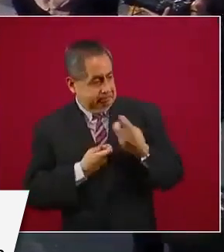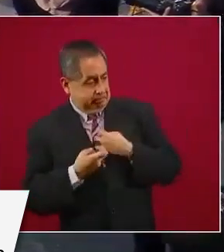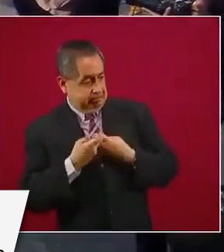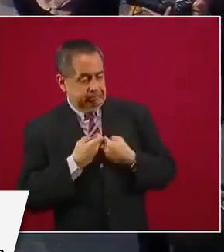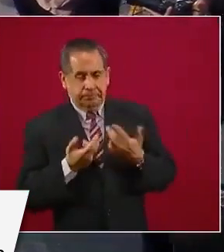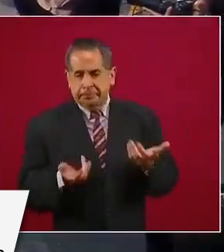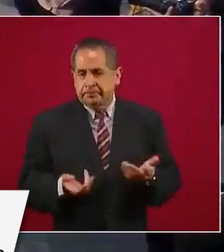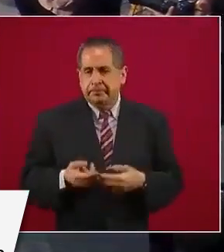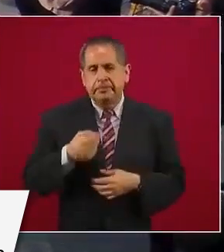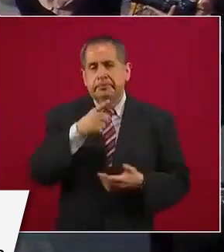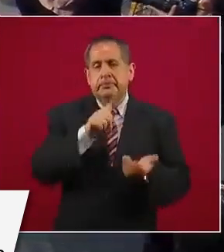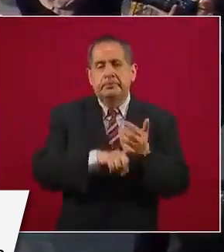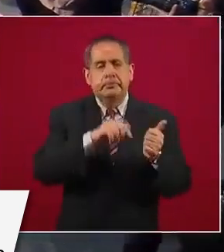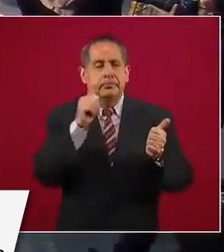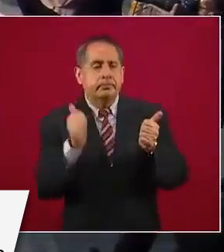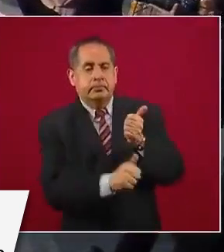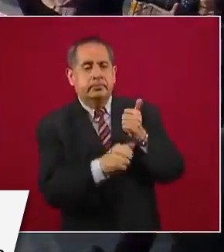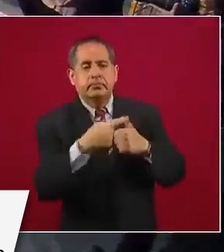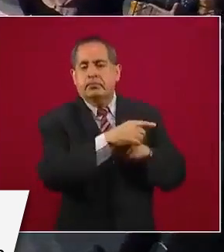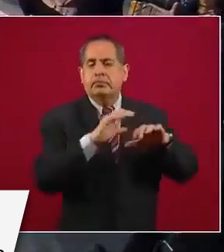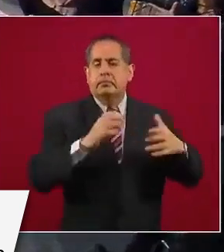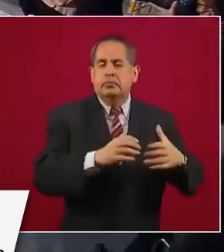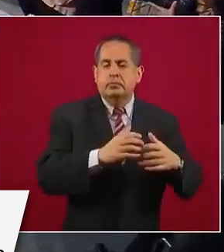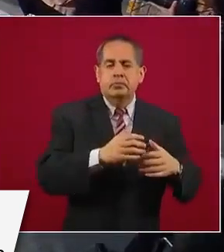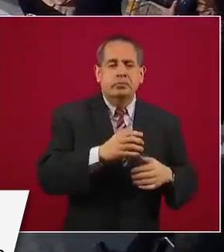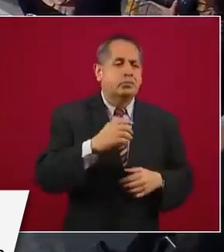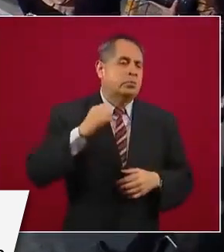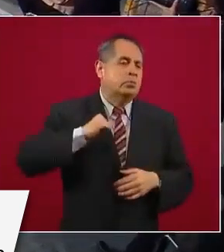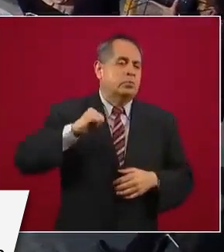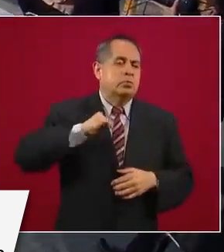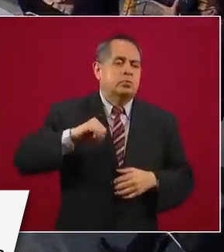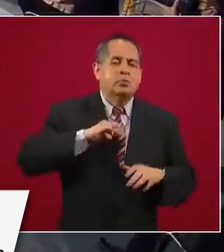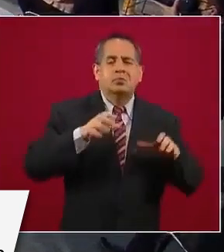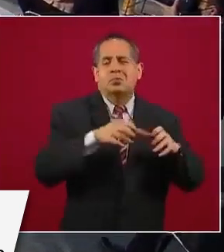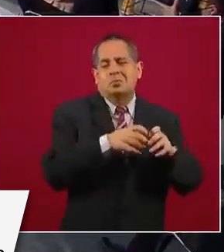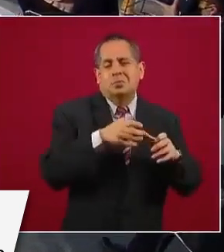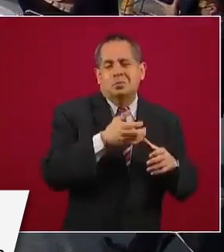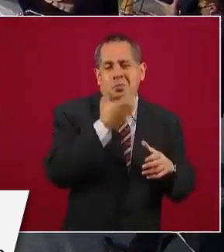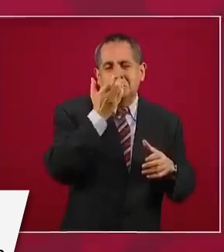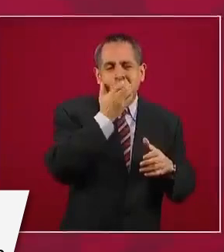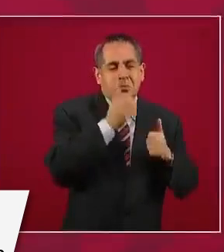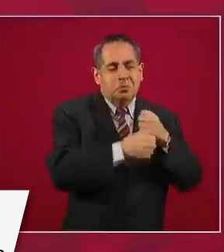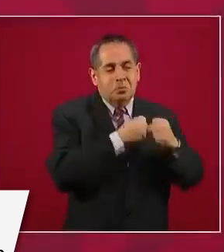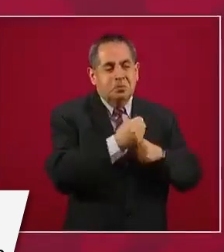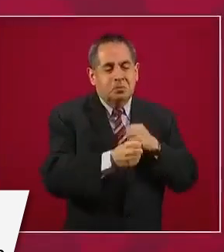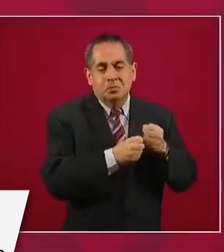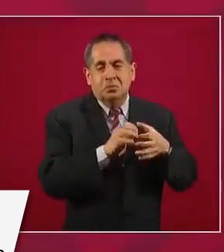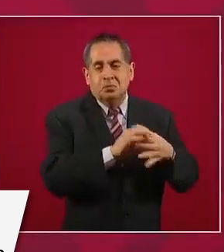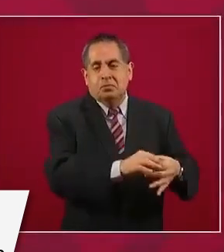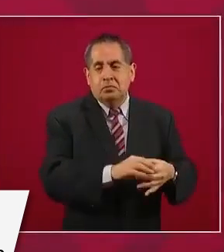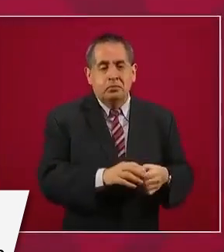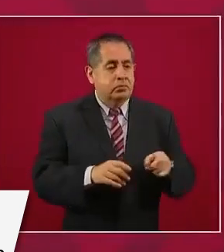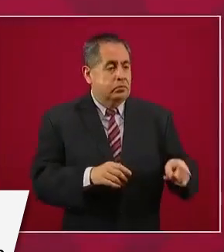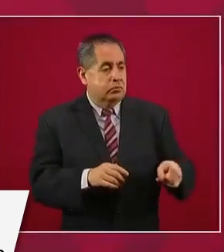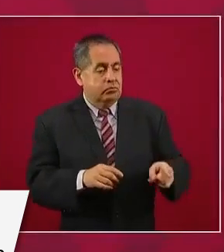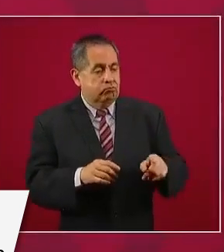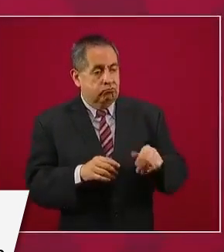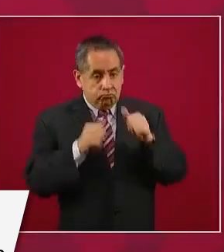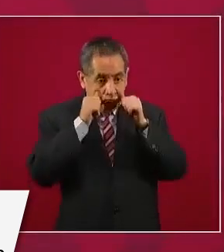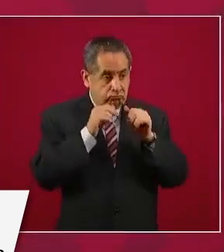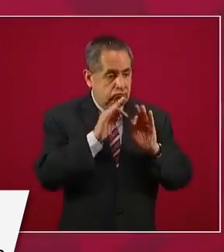son voceros del conservadurismo o porque ya no tienen el mismo